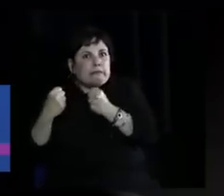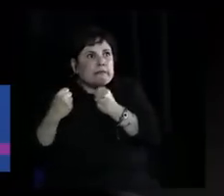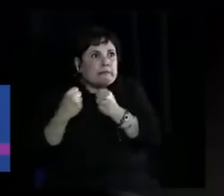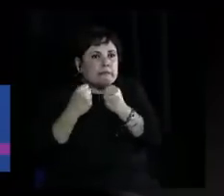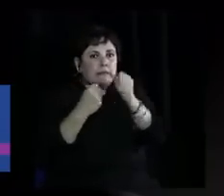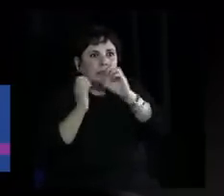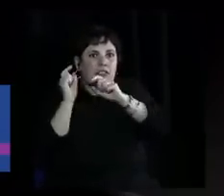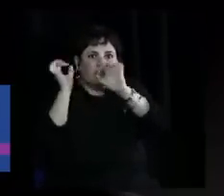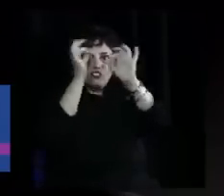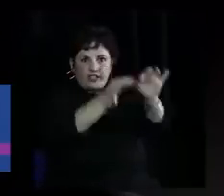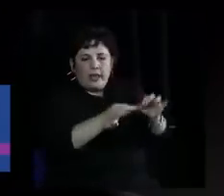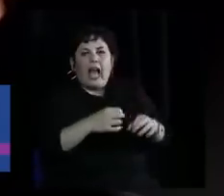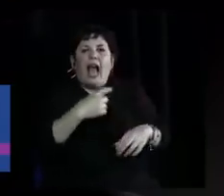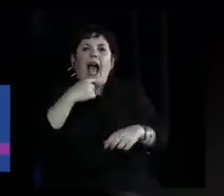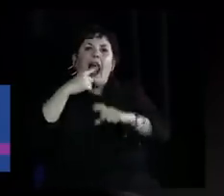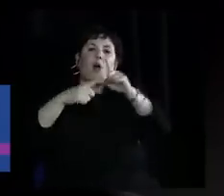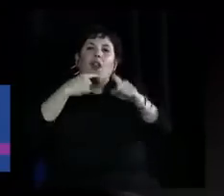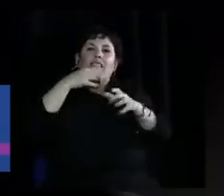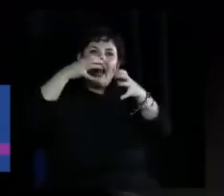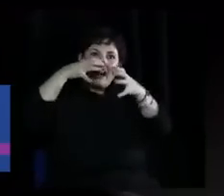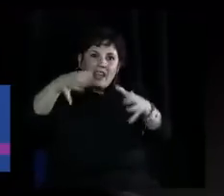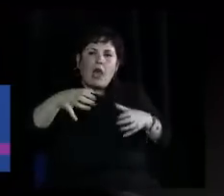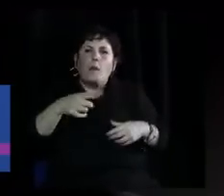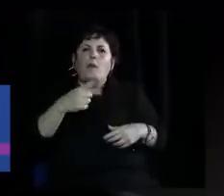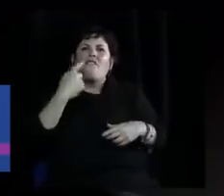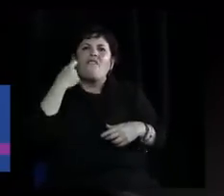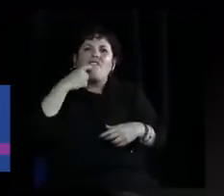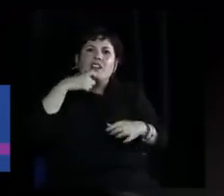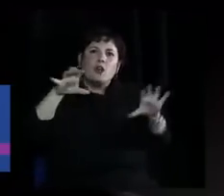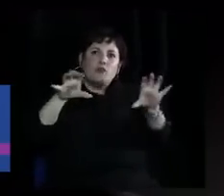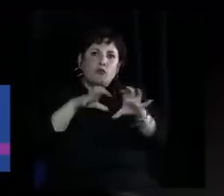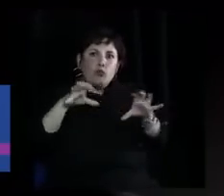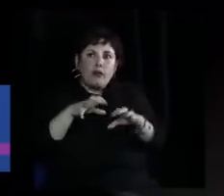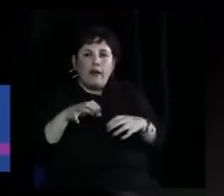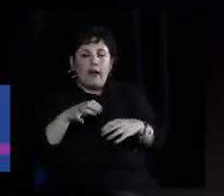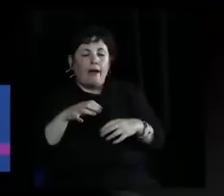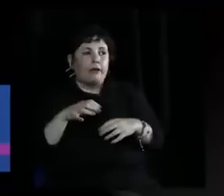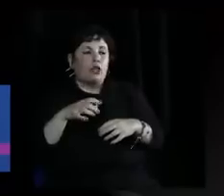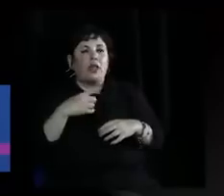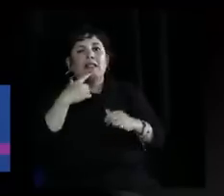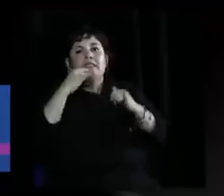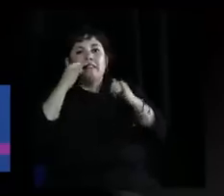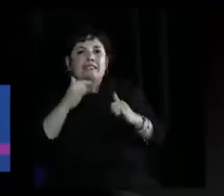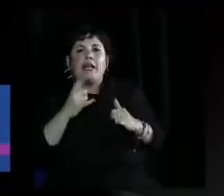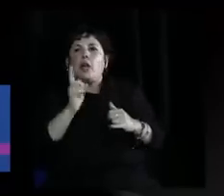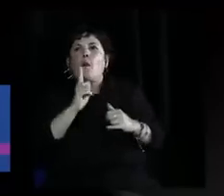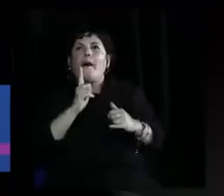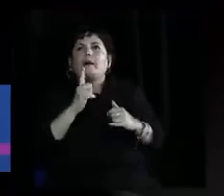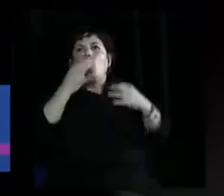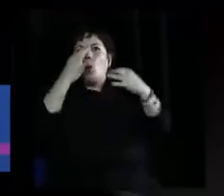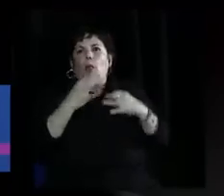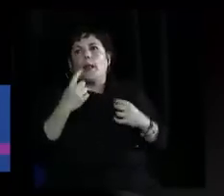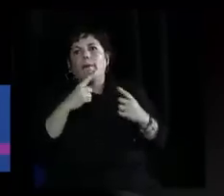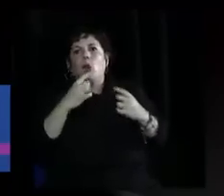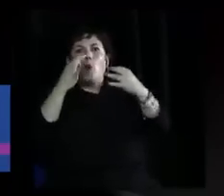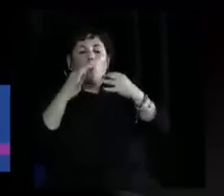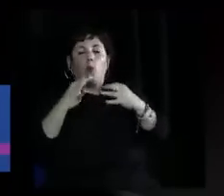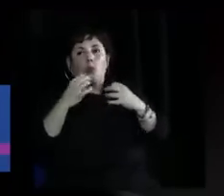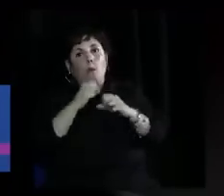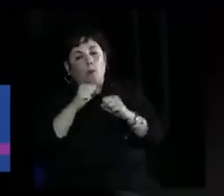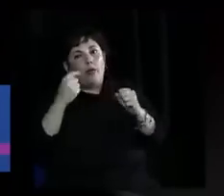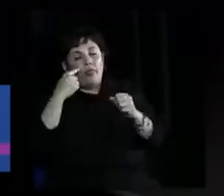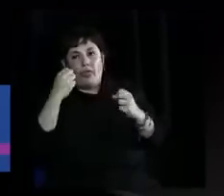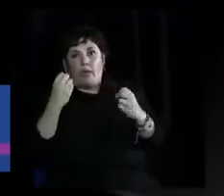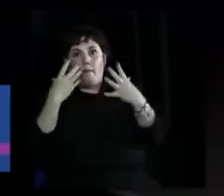que hay riesgos en algunos puntos de que por la falta de personal se produzcan, si bien son hechos de poca probabilidad, tendría un impacto